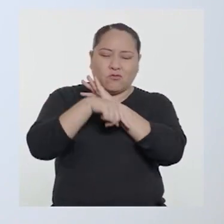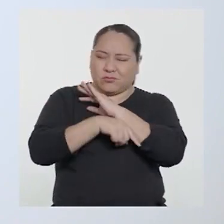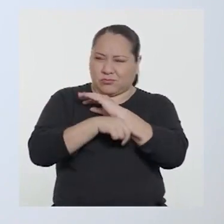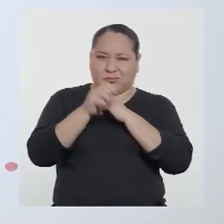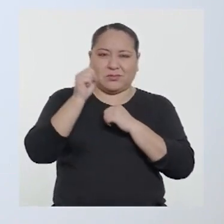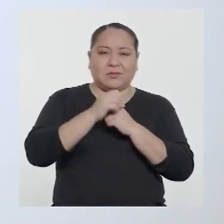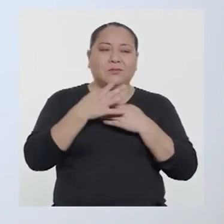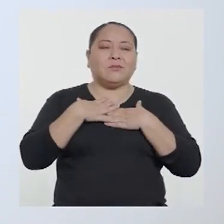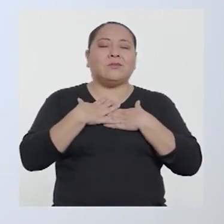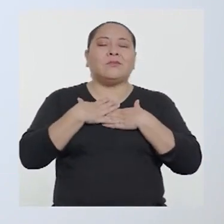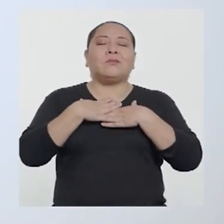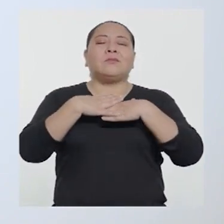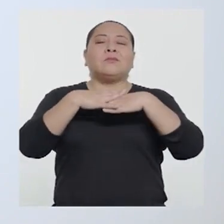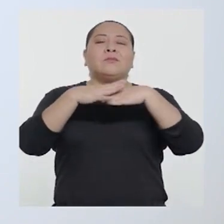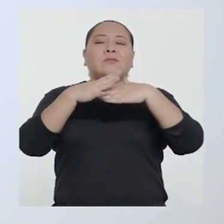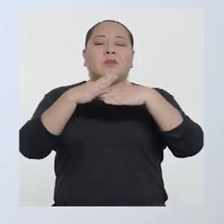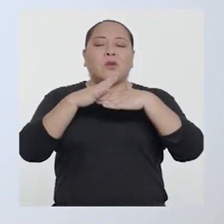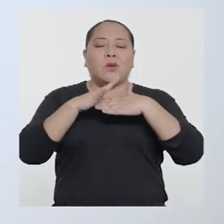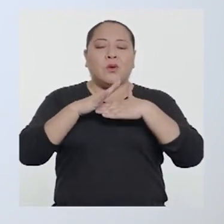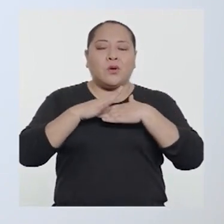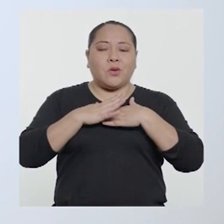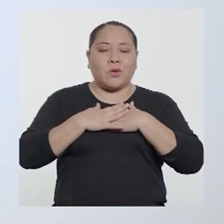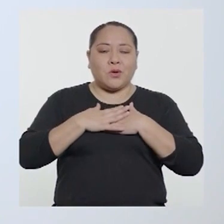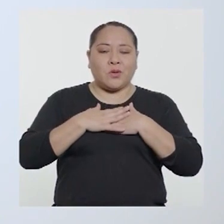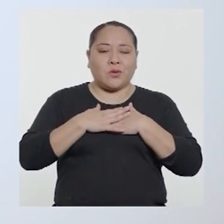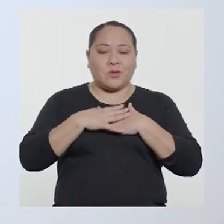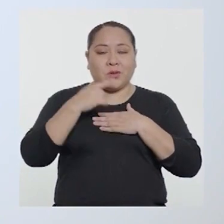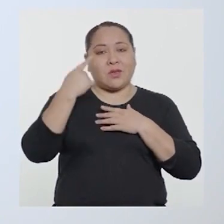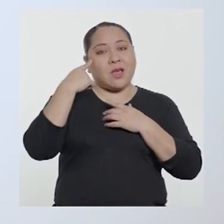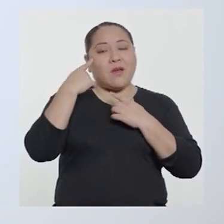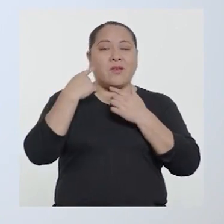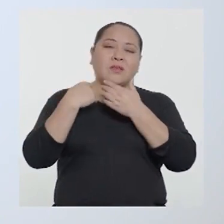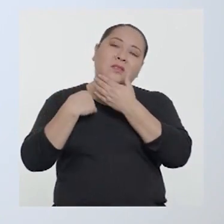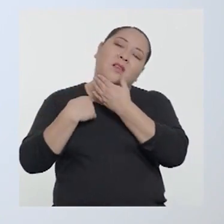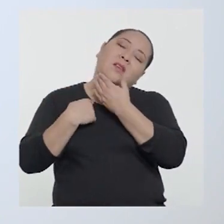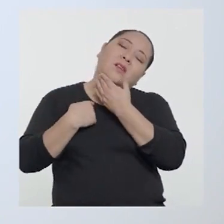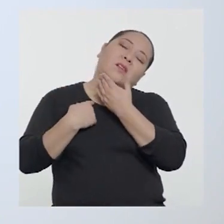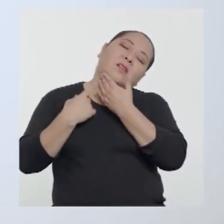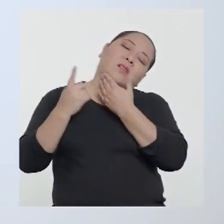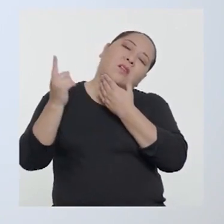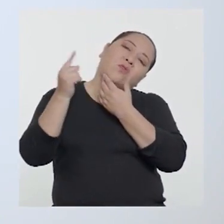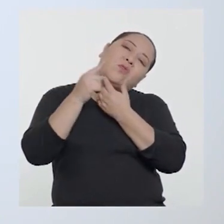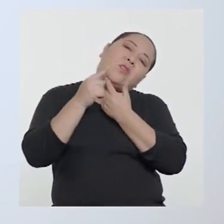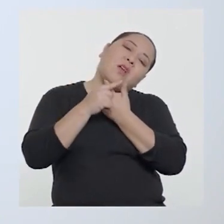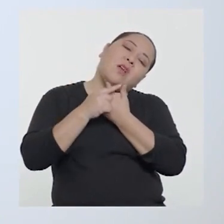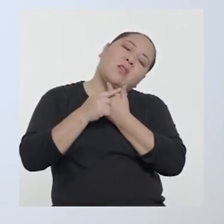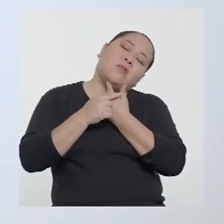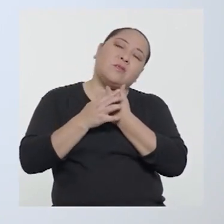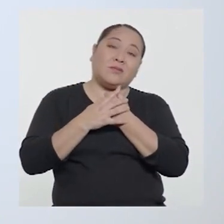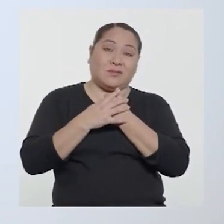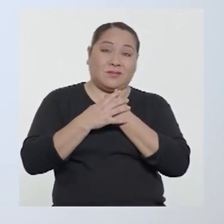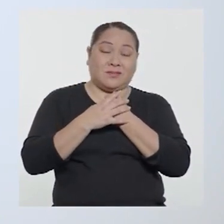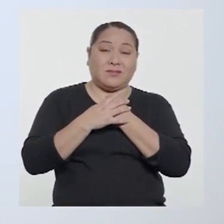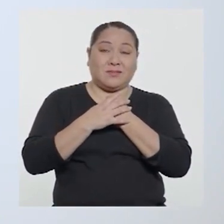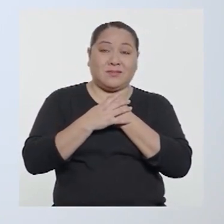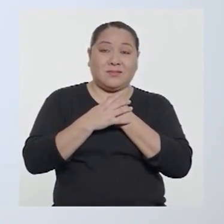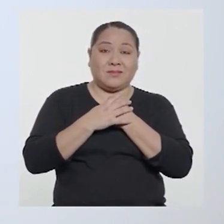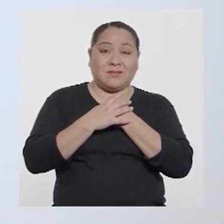profundidad. Respiremos y nos jalamos la cabeza suavemente hacia un lado.